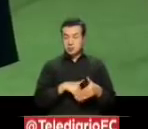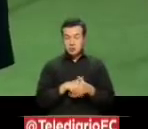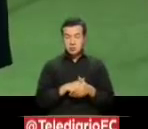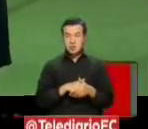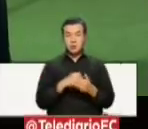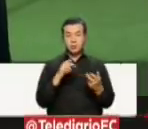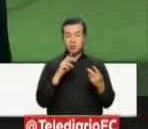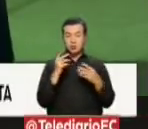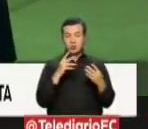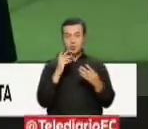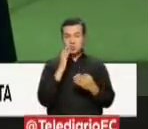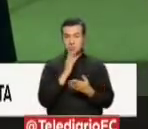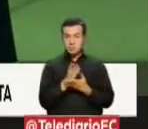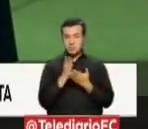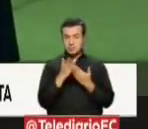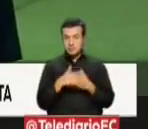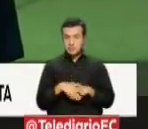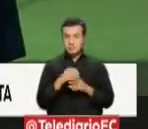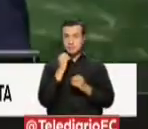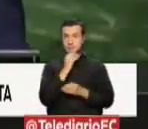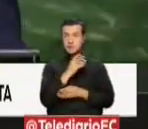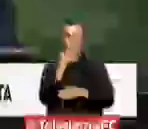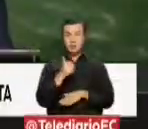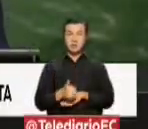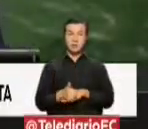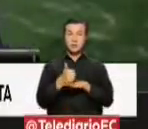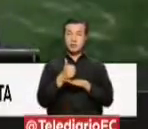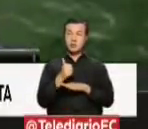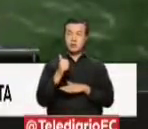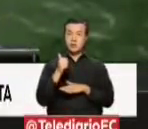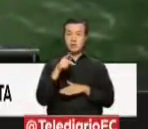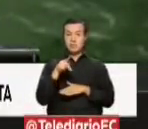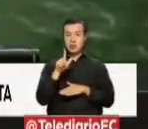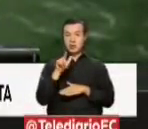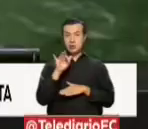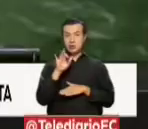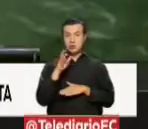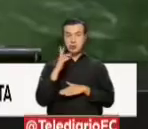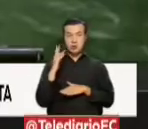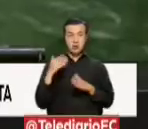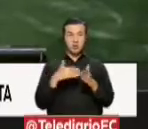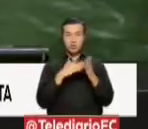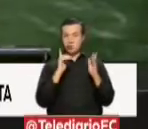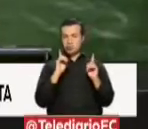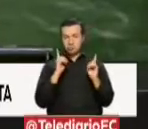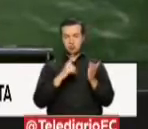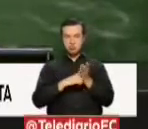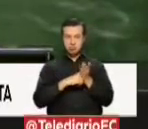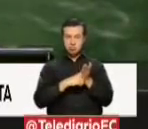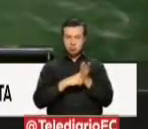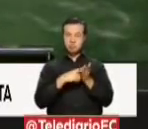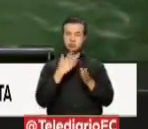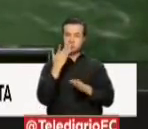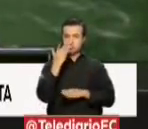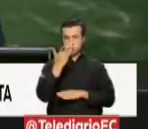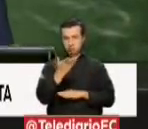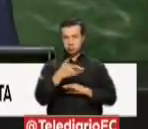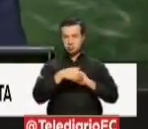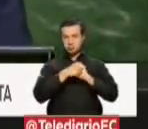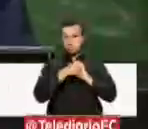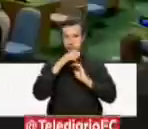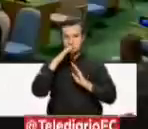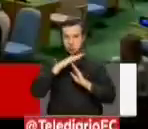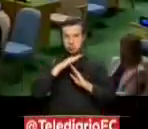fin del conflicto en Oriente Medio. Aseguró que las autoridades palestinas no están en contra de las negociaciones y que extienden sus manos para la paz.